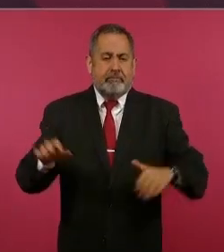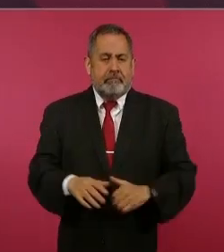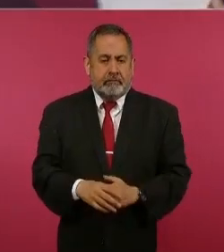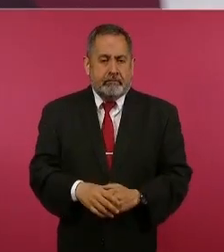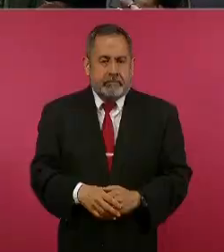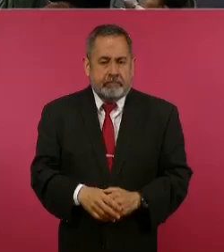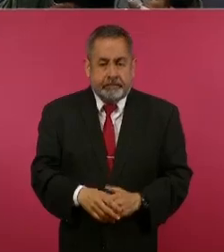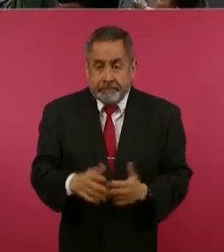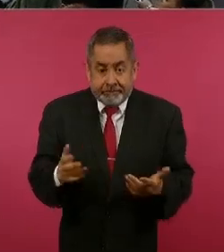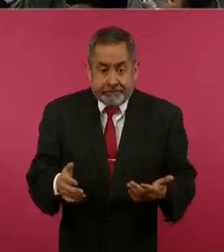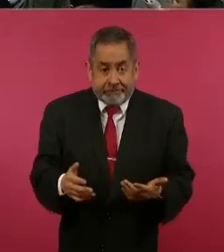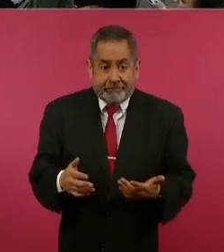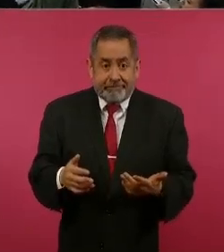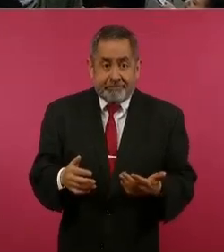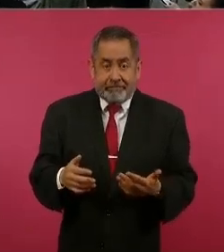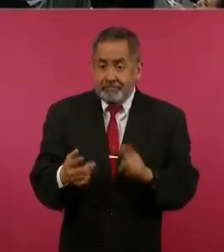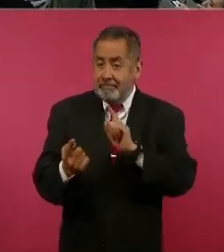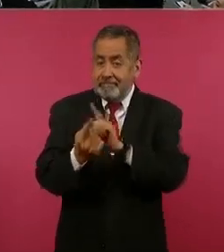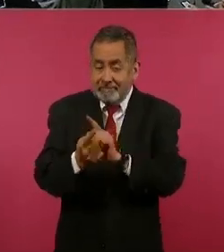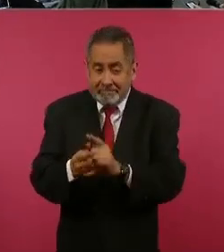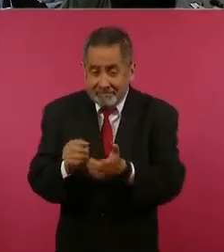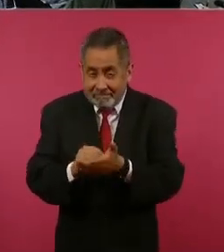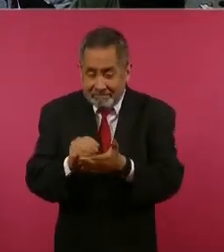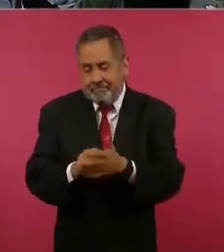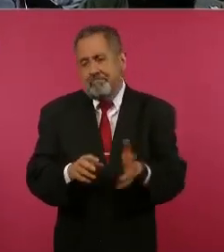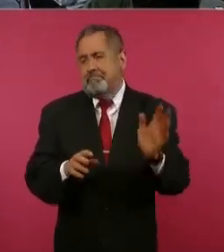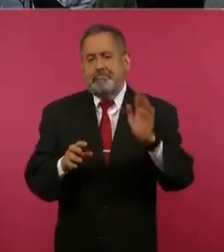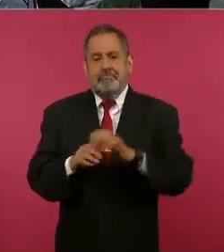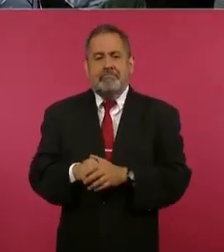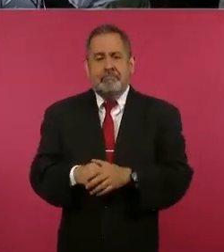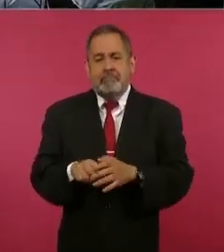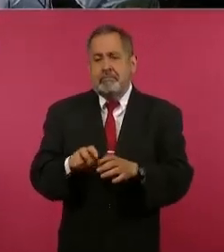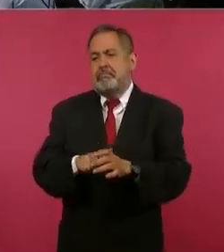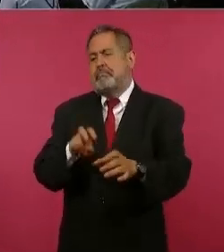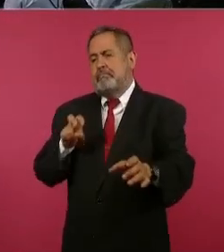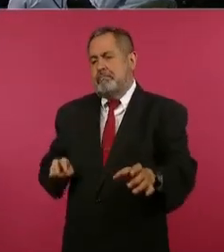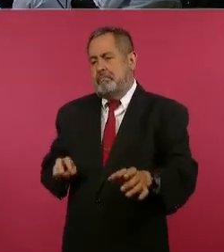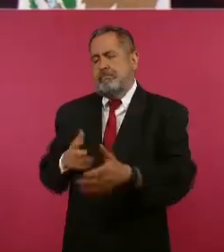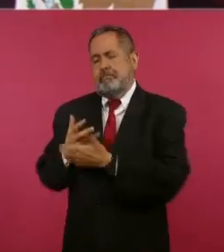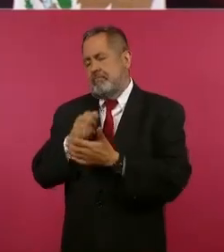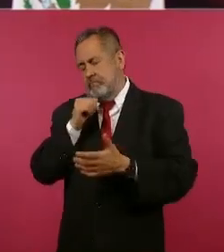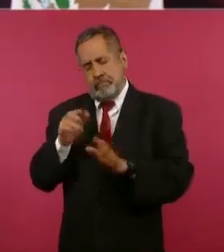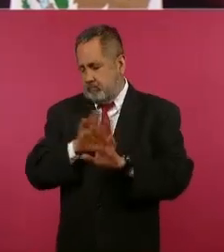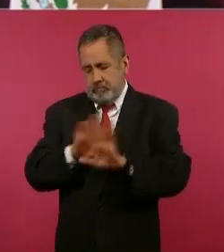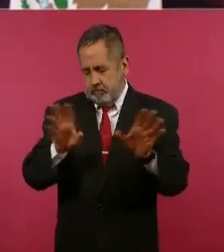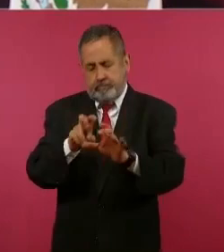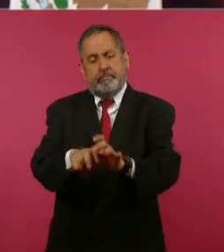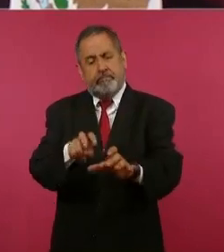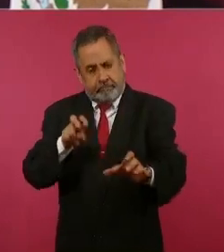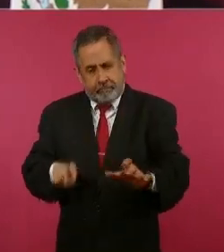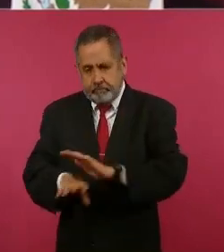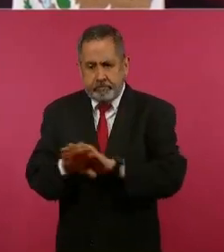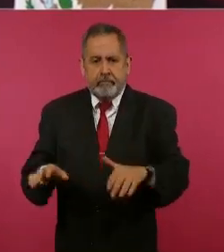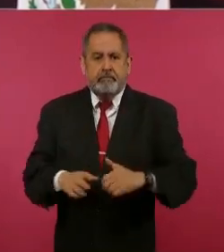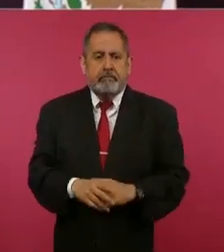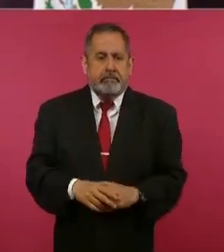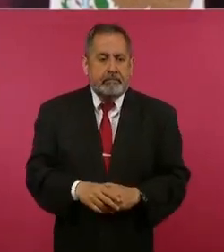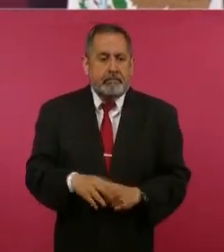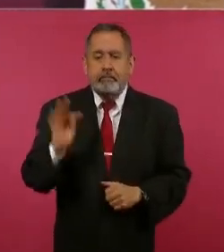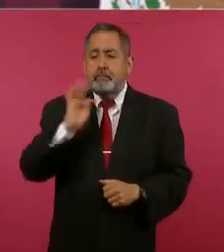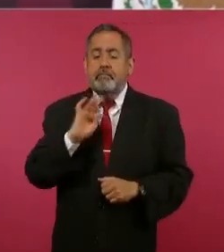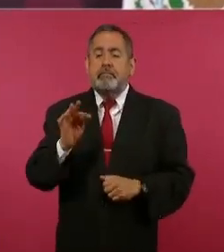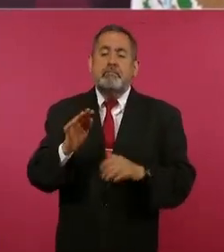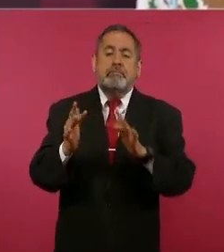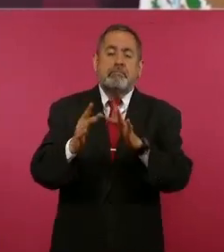porque si no, pues no me retiro. si